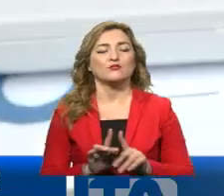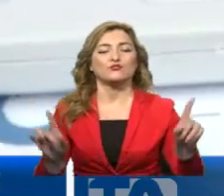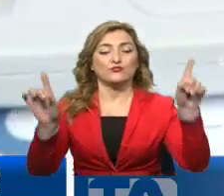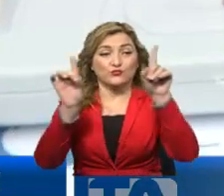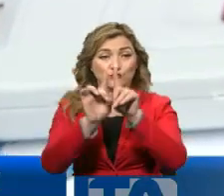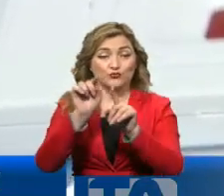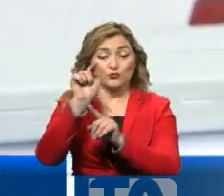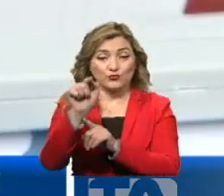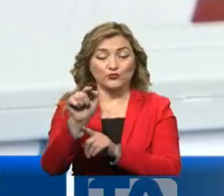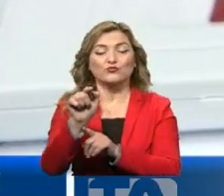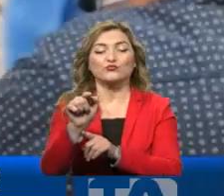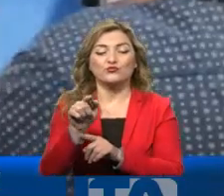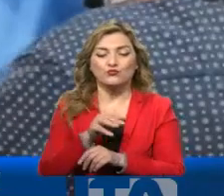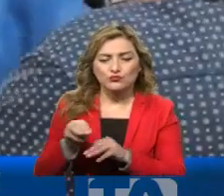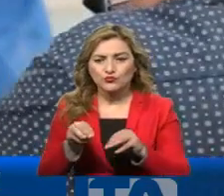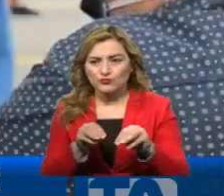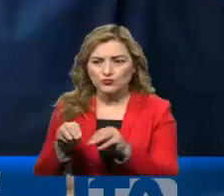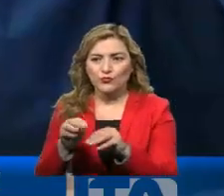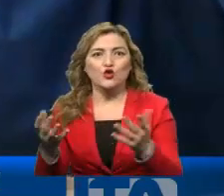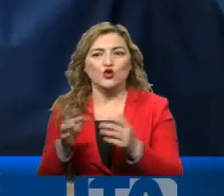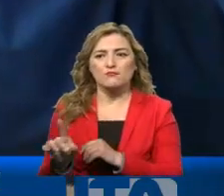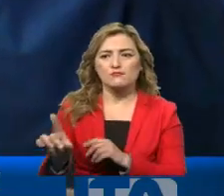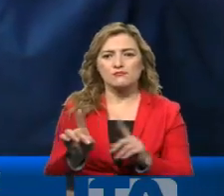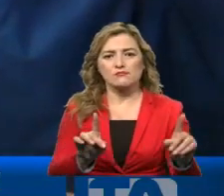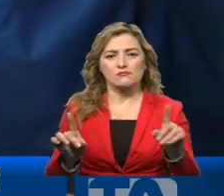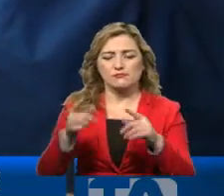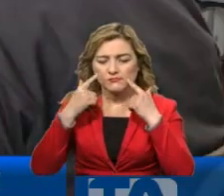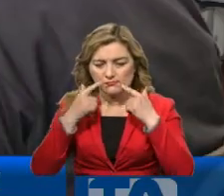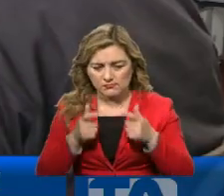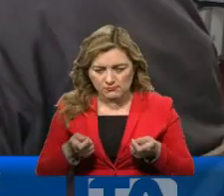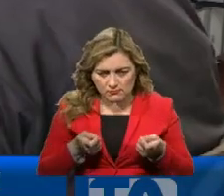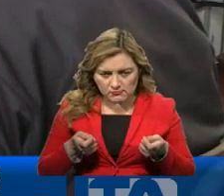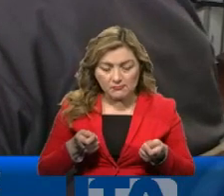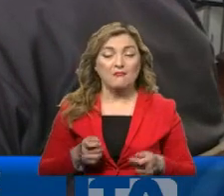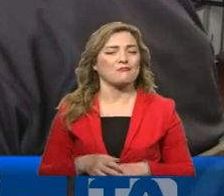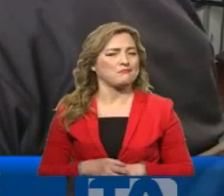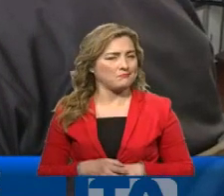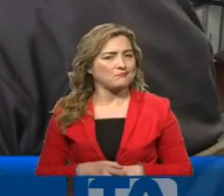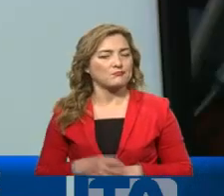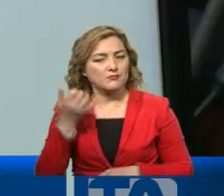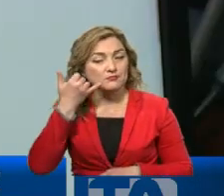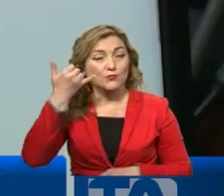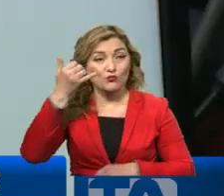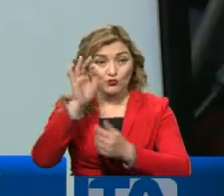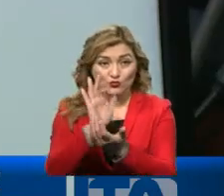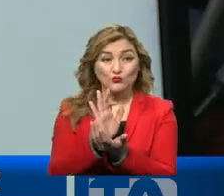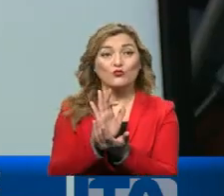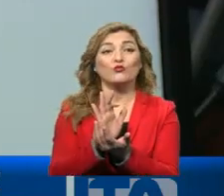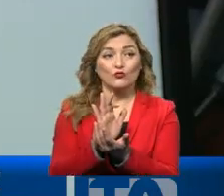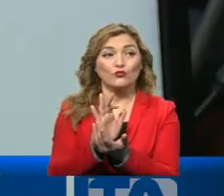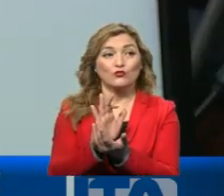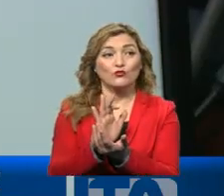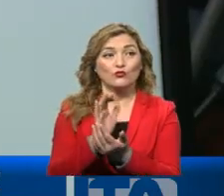móviles y fijas que realiza el municipio de la capital en varios puntos de la urbe. Son llamados y luego de sus testimonios son ubicados